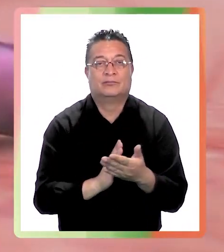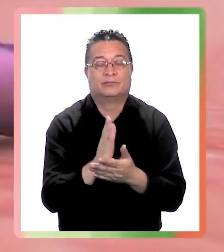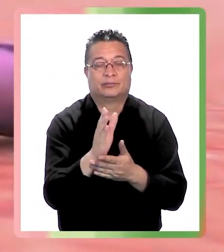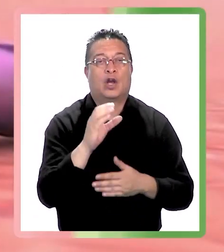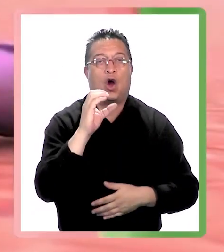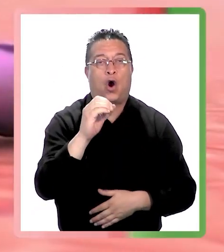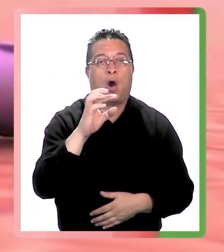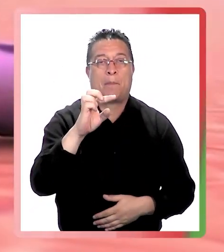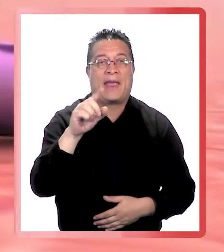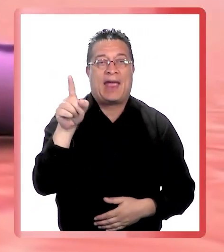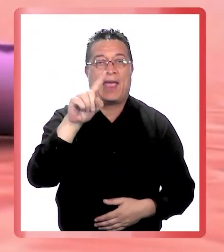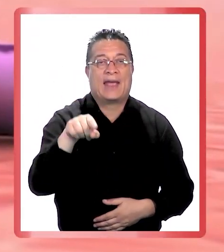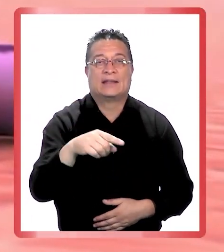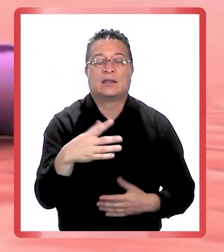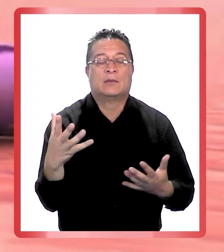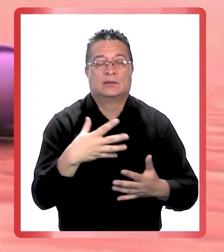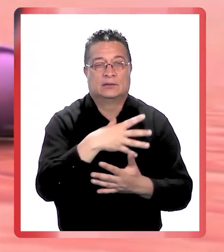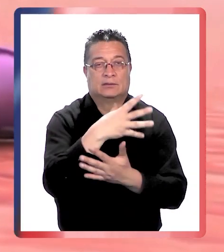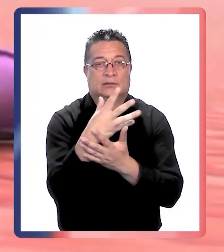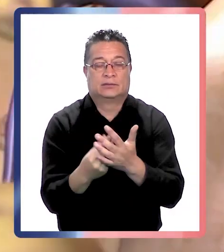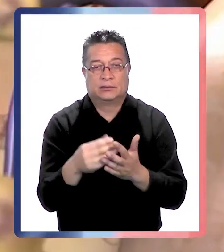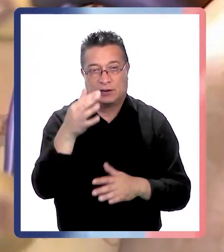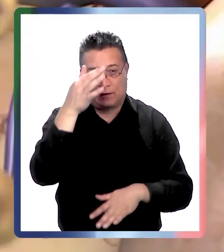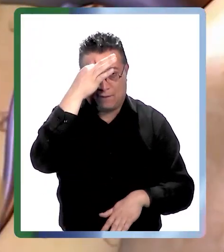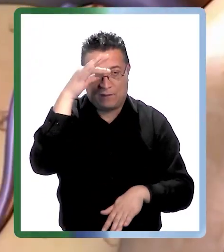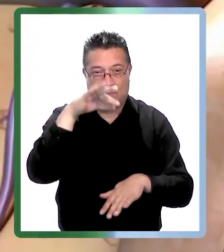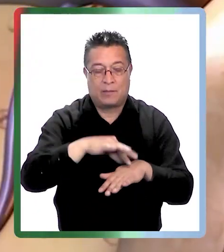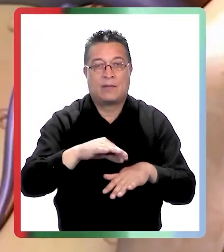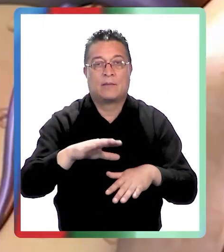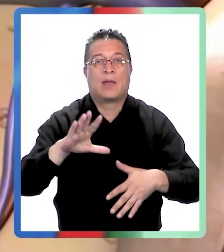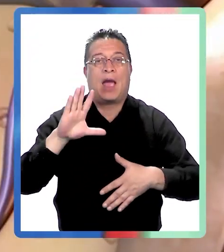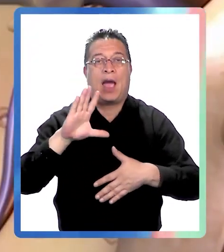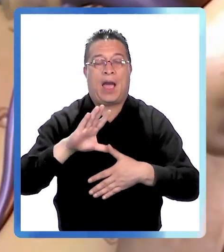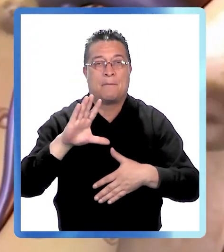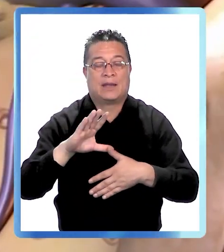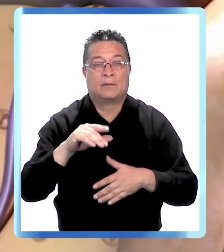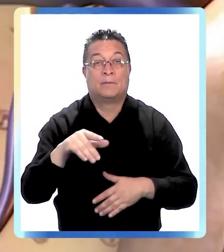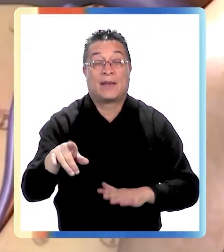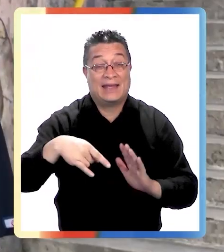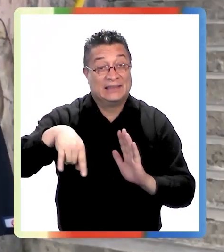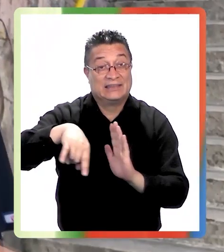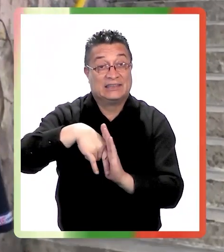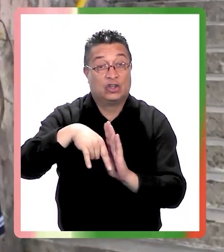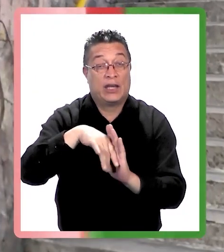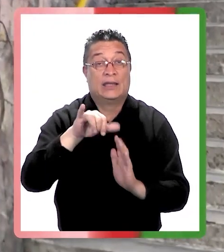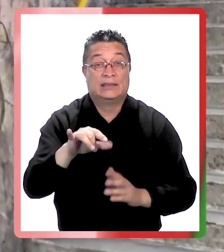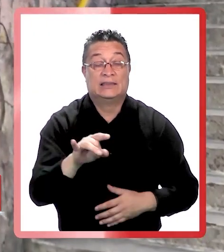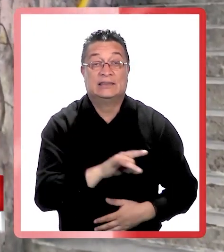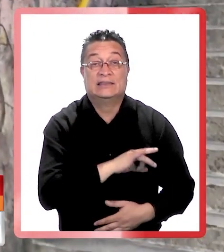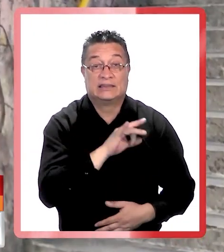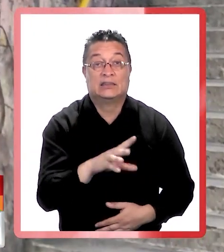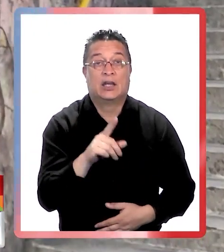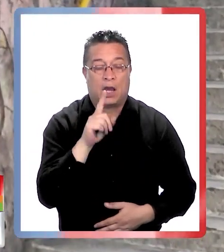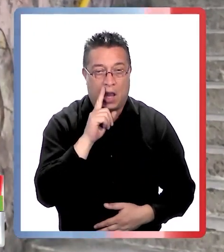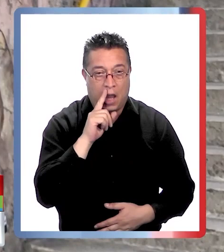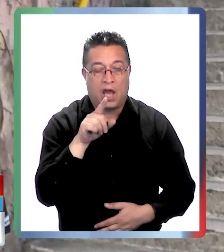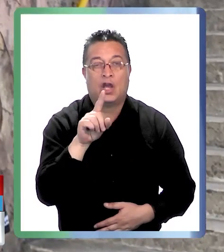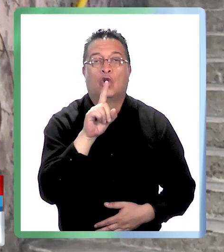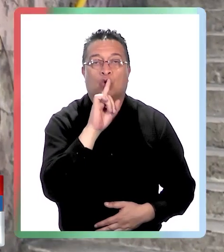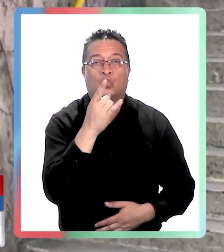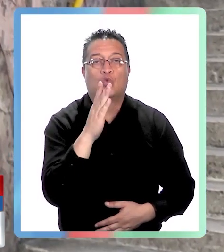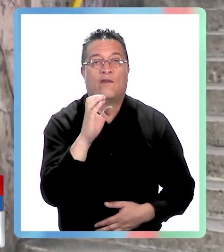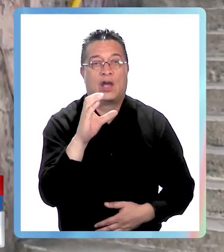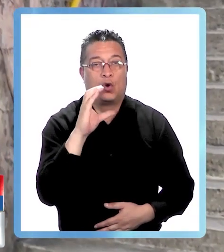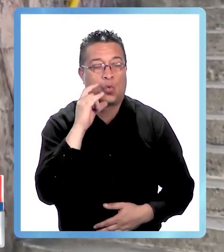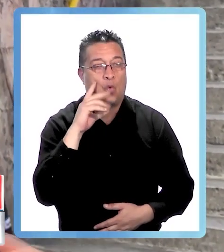la OPS para la eliminación de enfermedades en las Américas. En Chiloé y en Chile todavía existe la tuberculosis y es tarea